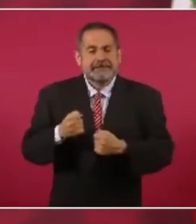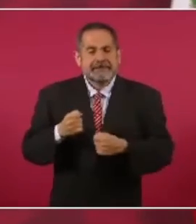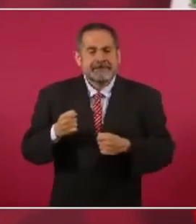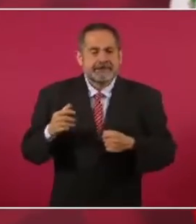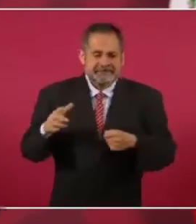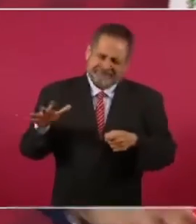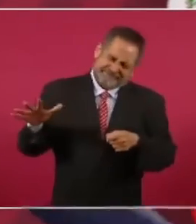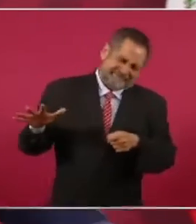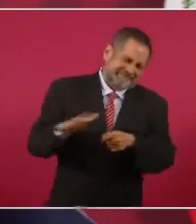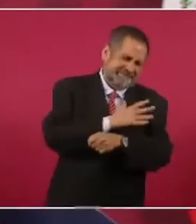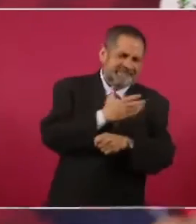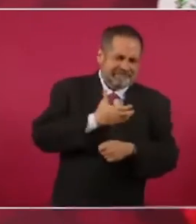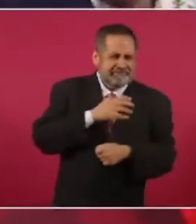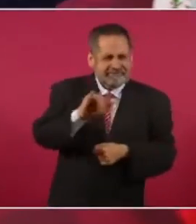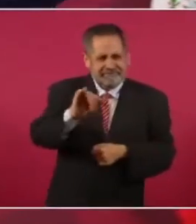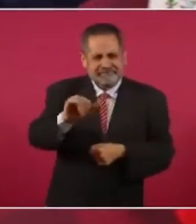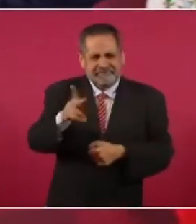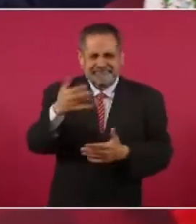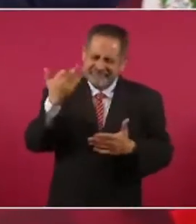Se necesitaba